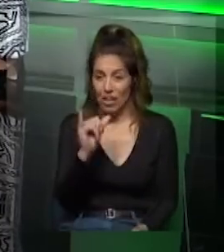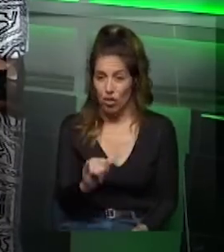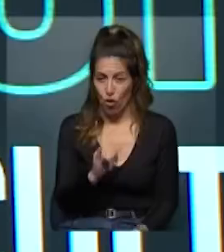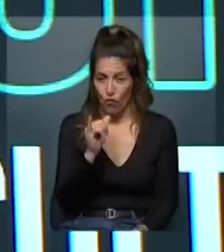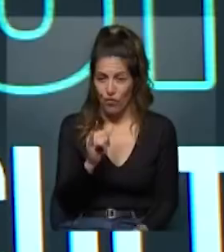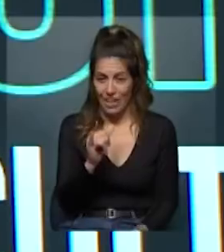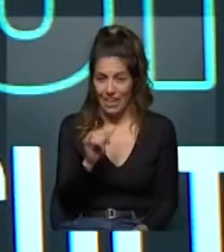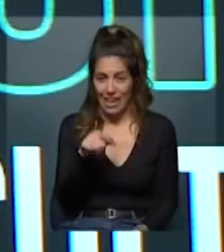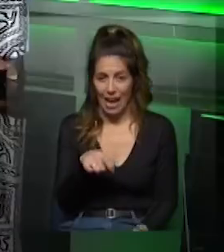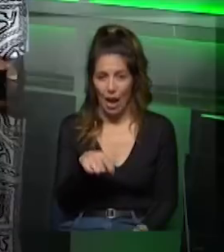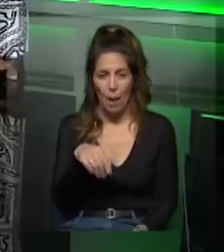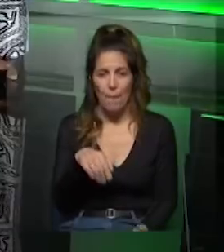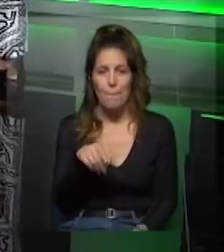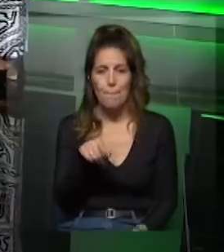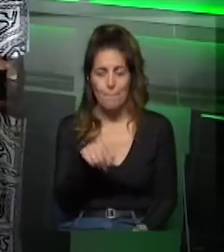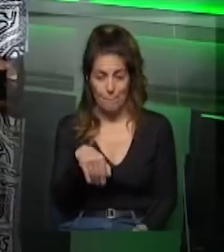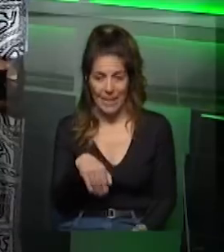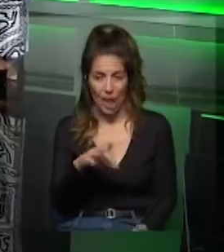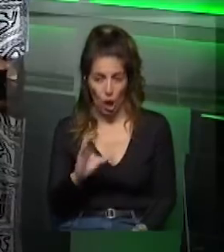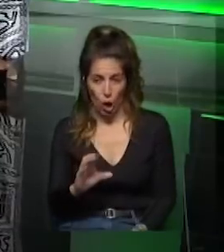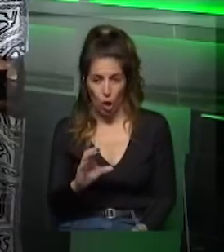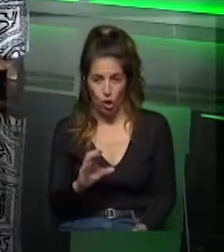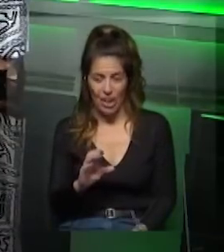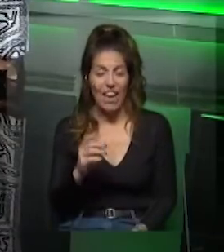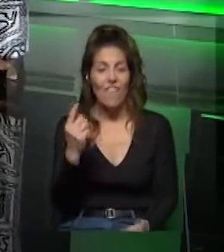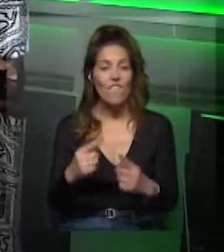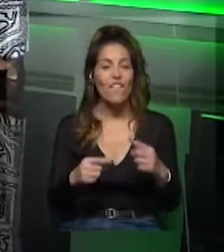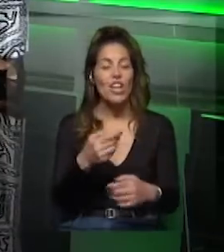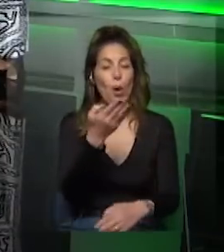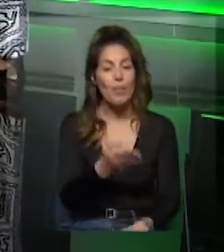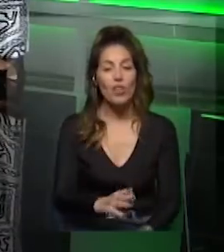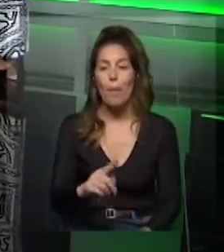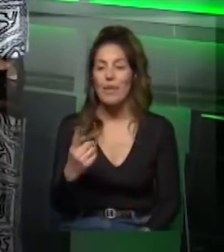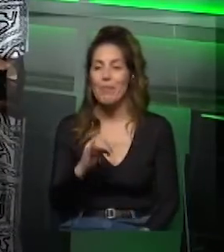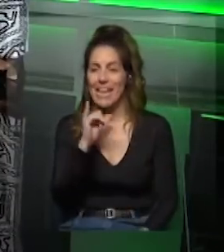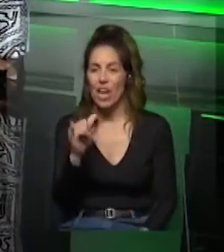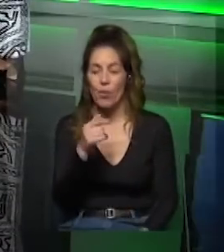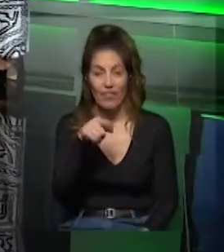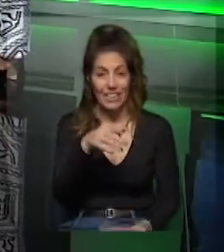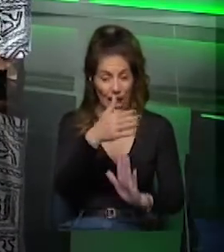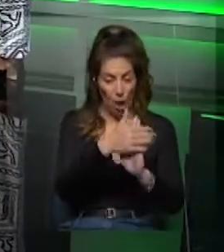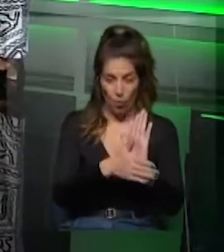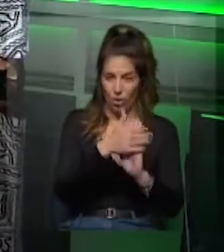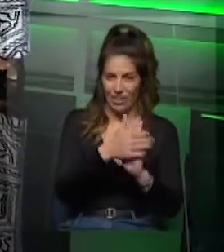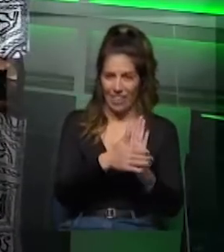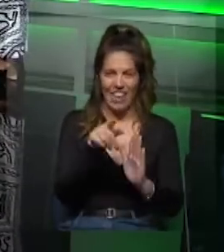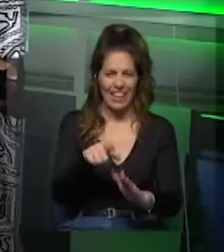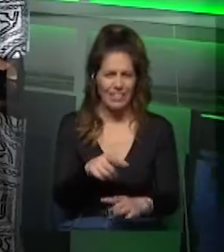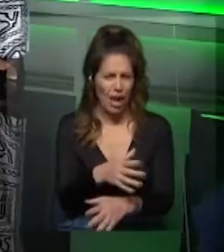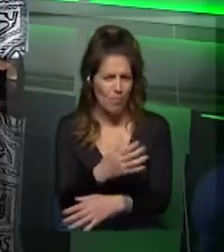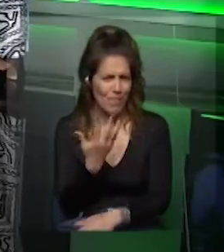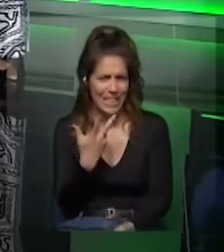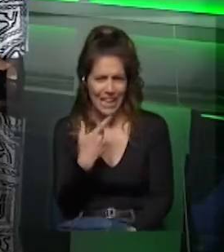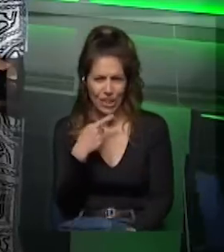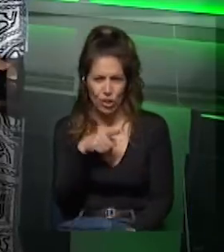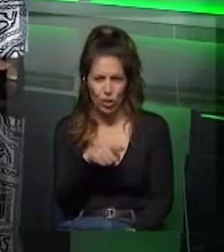de Sebastián migues Conde que toma a varios personajes de su primera novela viste lo son las portadas impresionante esta Me encantó Esta